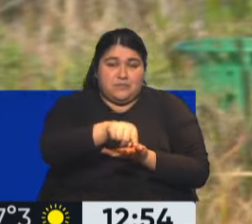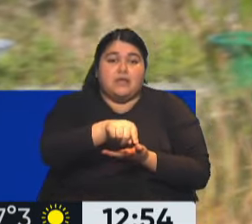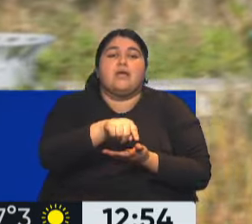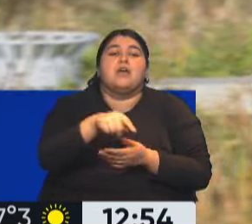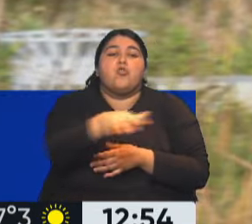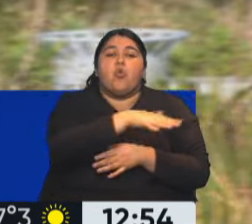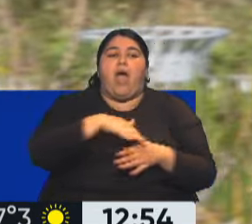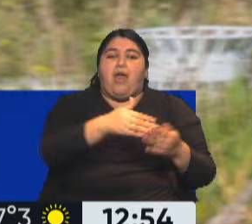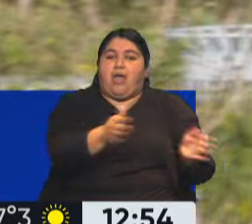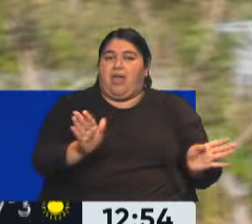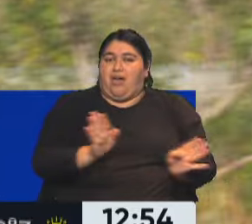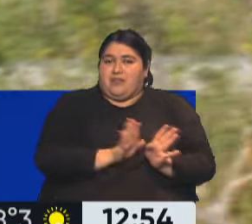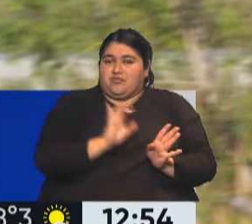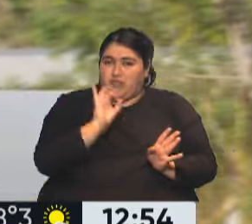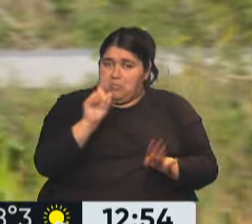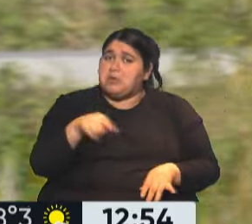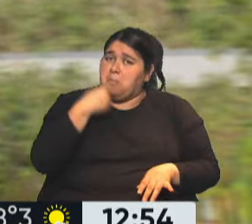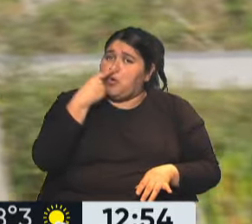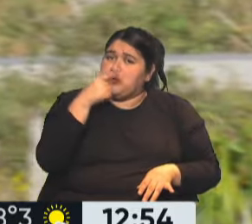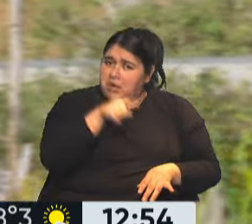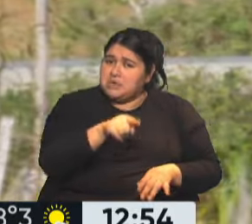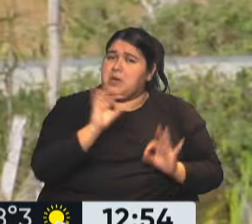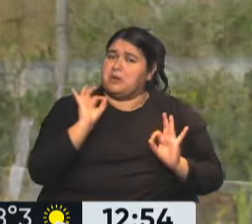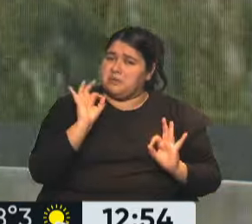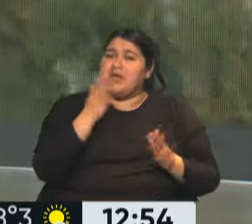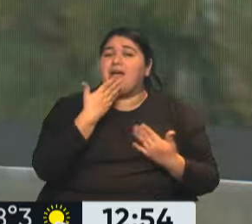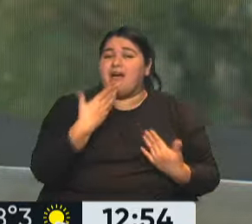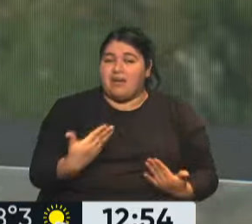en lugares cerrados, ¿no? Bueno, interesante, Hugo, lo que nos trajiste, ¿eh? Gracias, gracias. Vamos a seguir atentos.